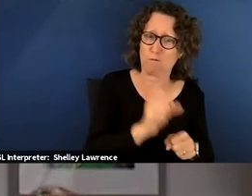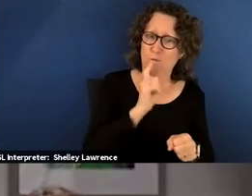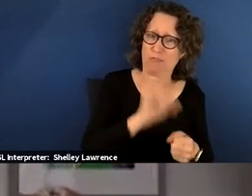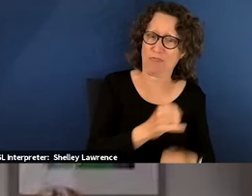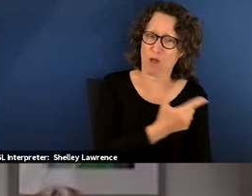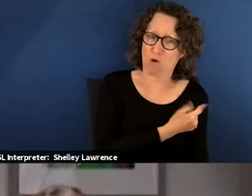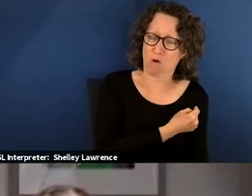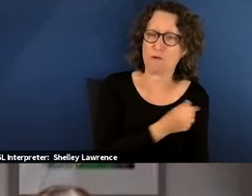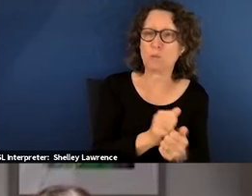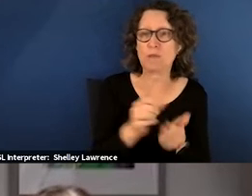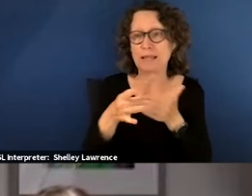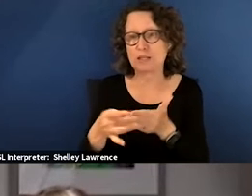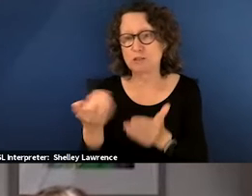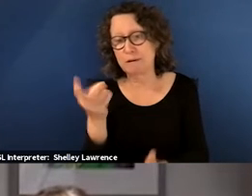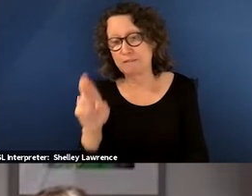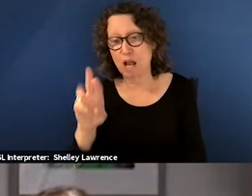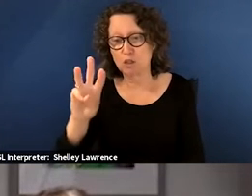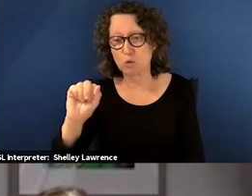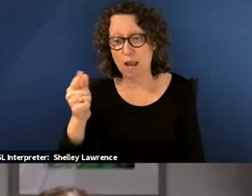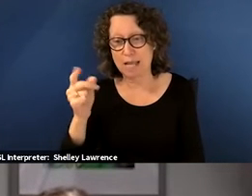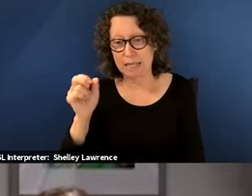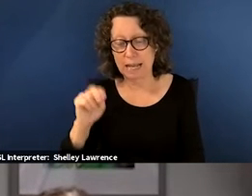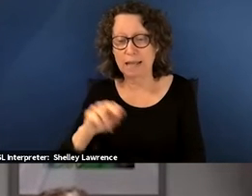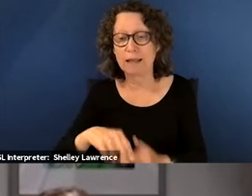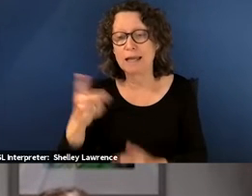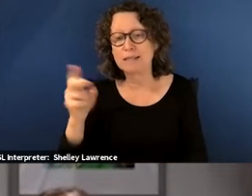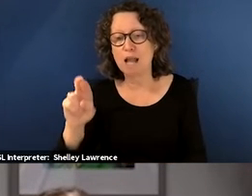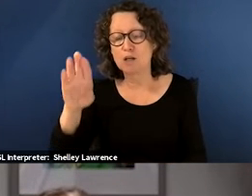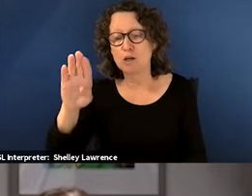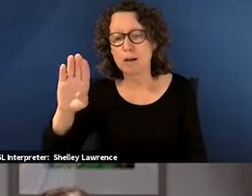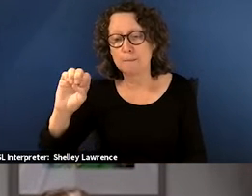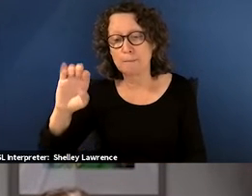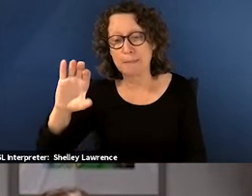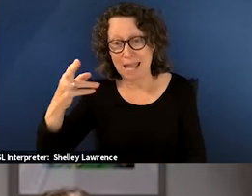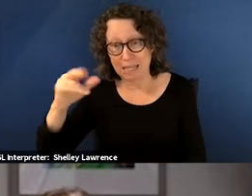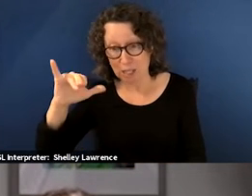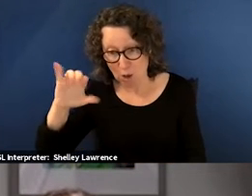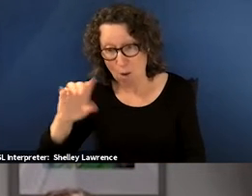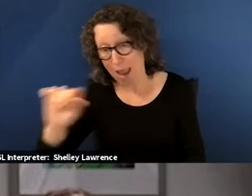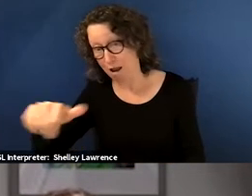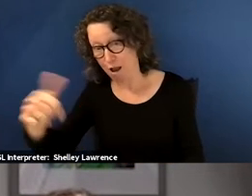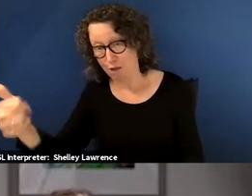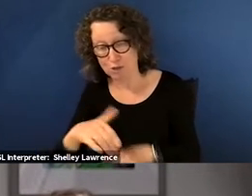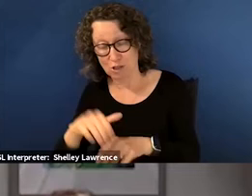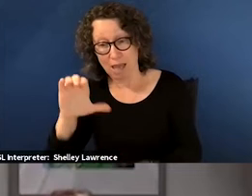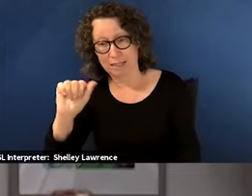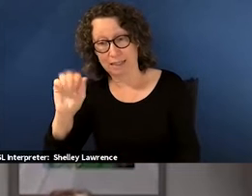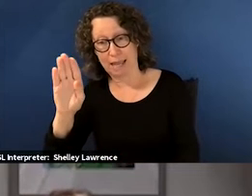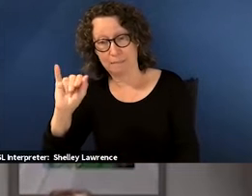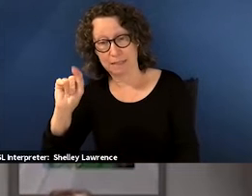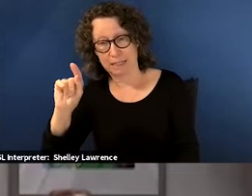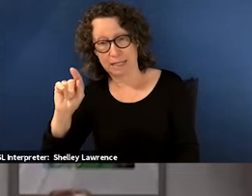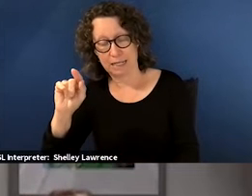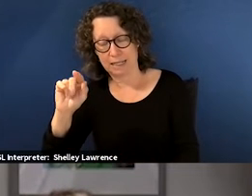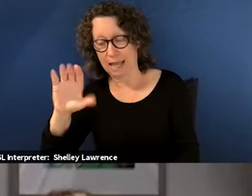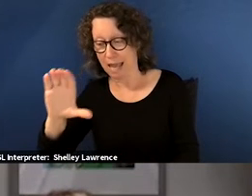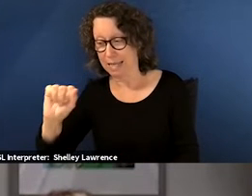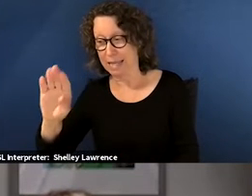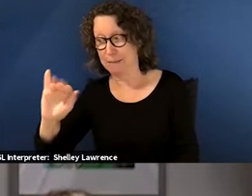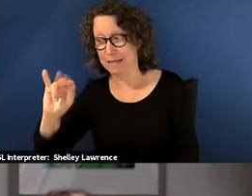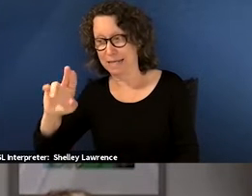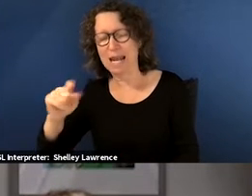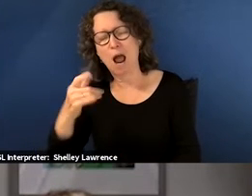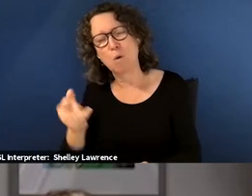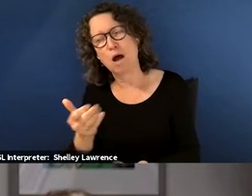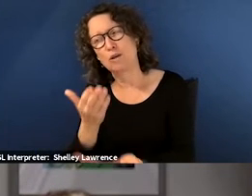parte de esto. Obviamente, bajo el liderazgo de la doctora Wagner, el doctor Baker y otros en el gabinete. Pero quiero reconocer